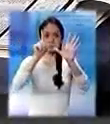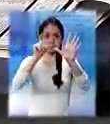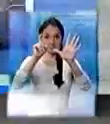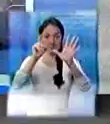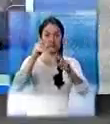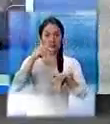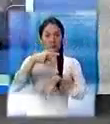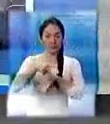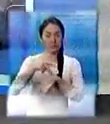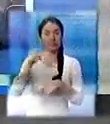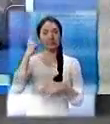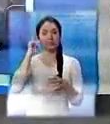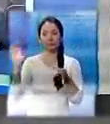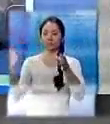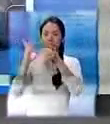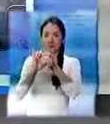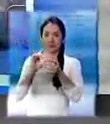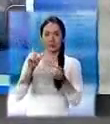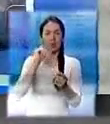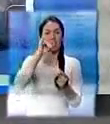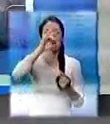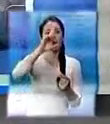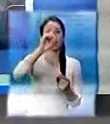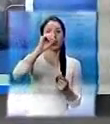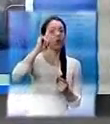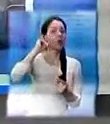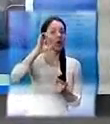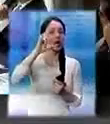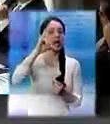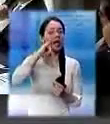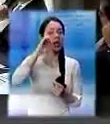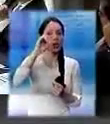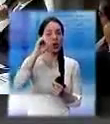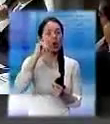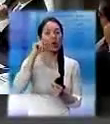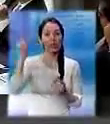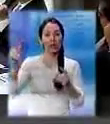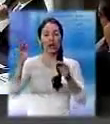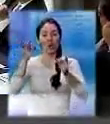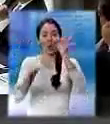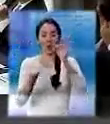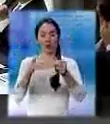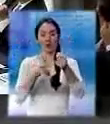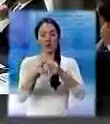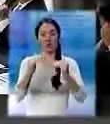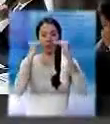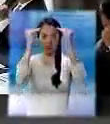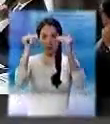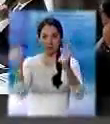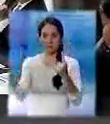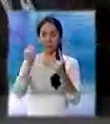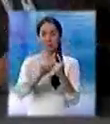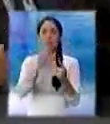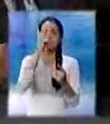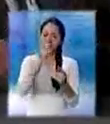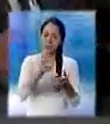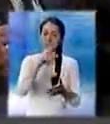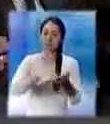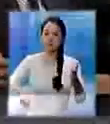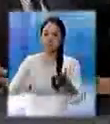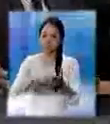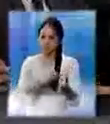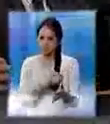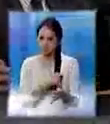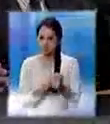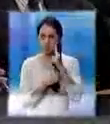10 propuestas, entre ellos Rogelio Sarceño, actual magistrado de la Corte Suprema de Justicia y que busca la reelección. Durante